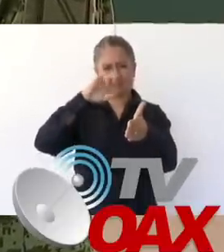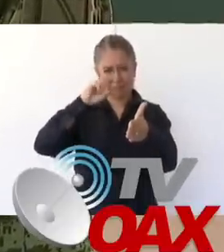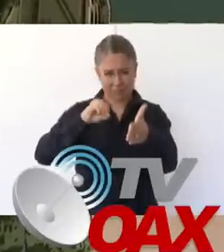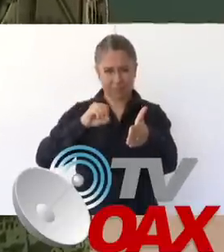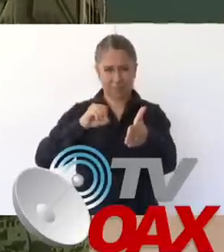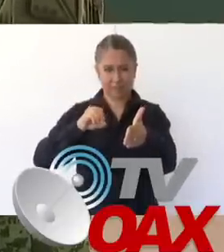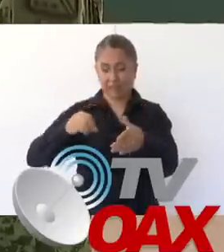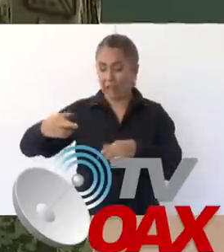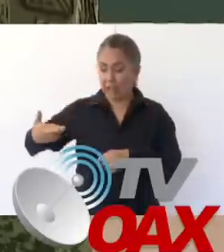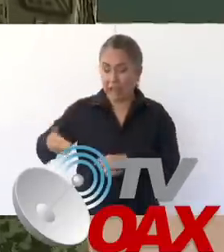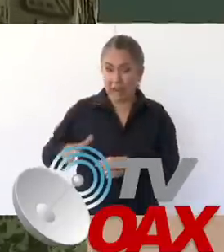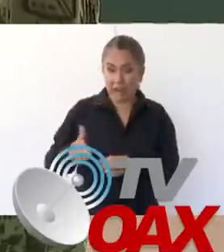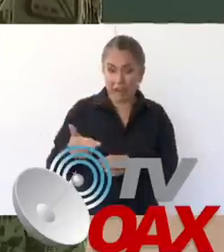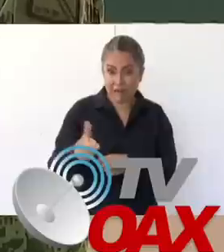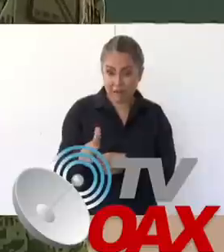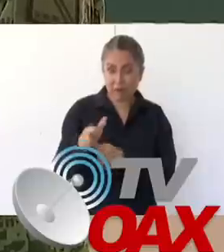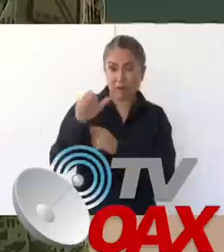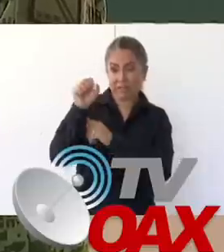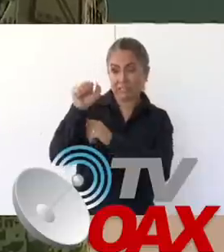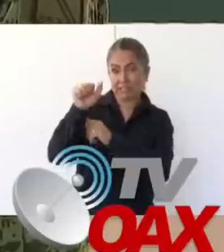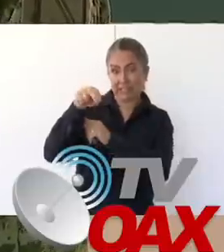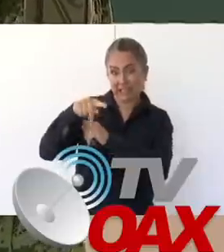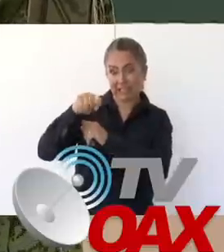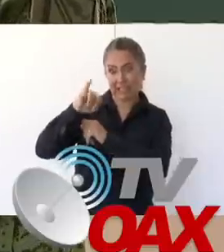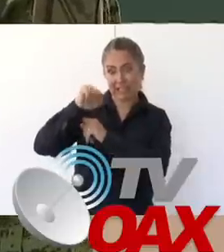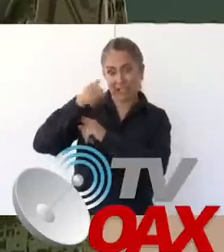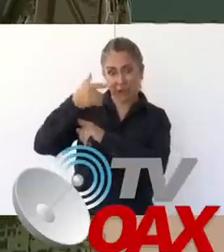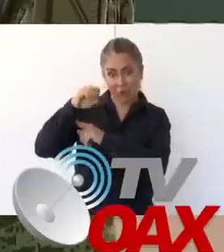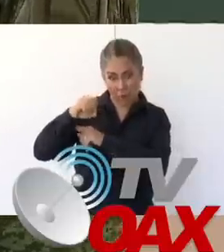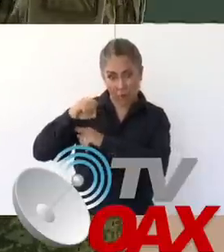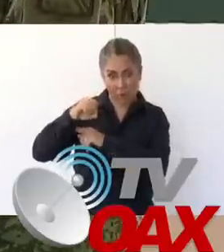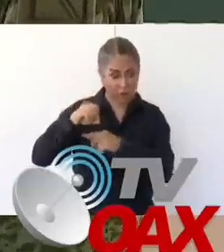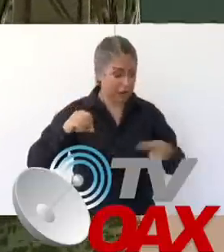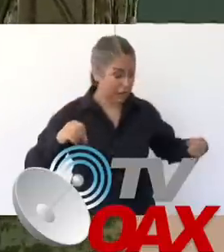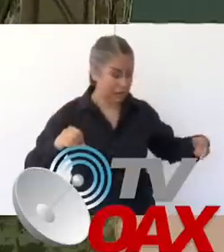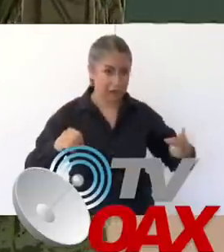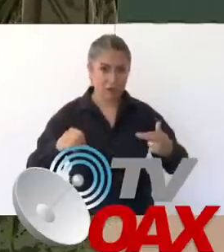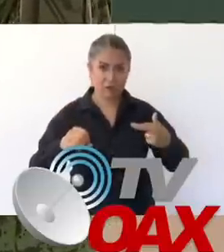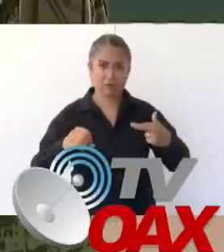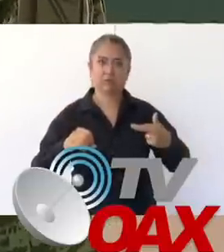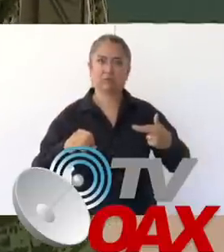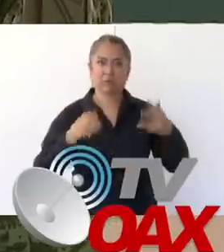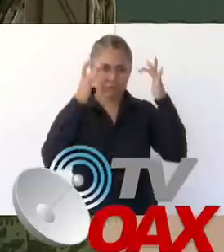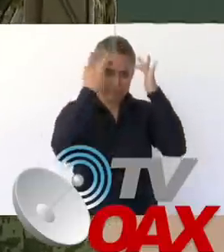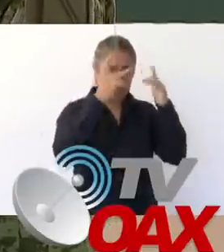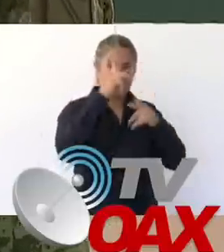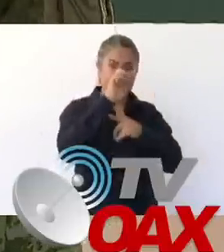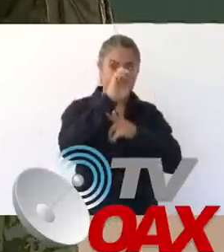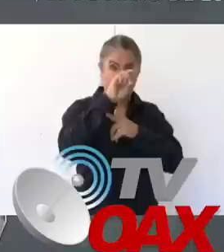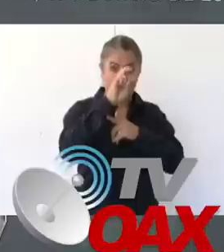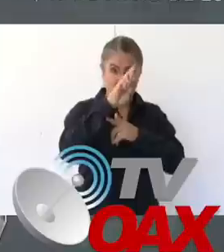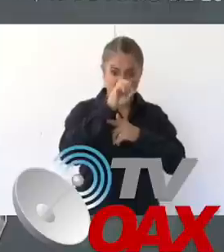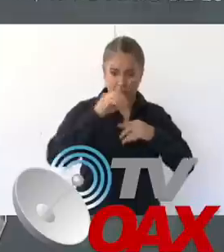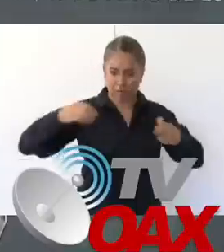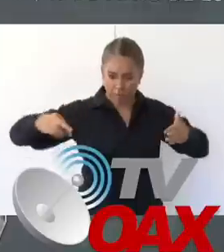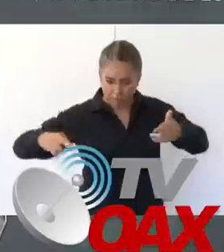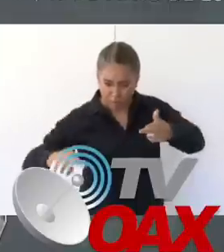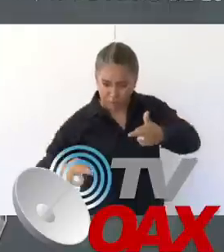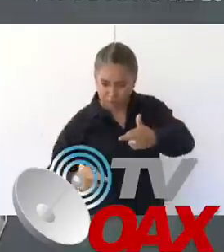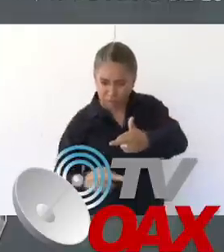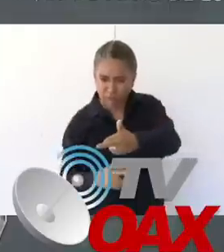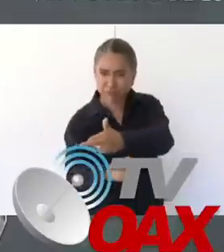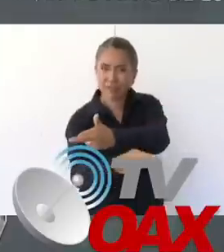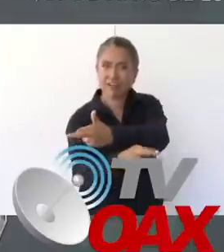Santiago por debajo de las aguas del río San Pedro. Esto, pues, en honor a quien honor merece en cuanto a ingeniería con